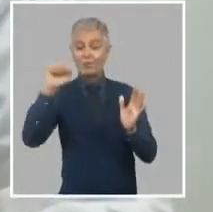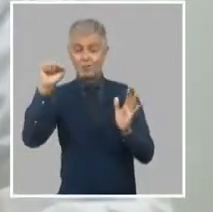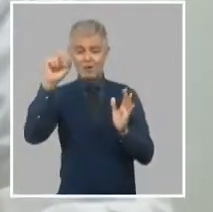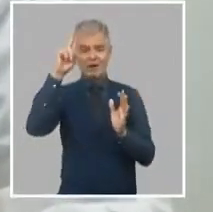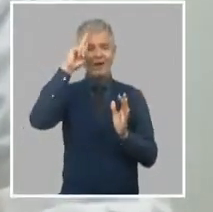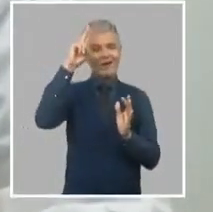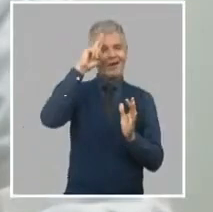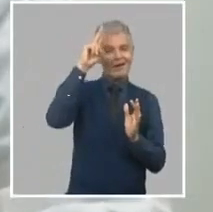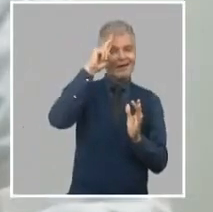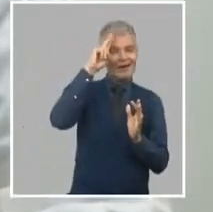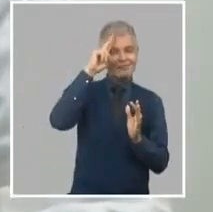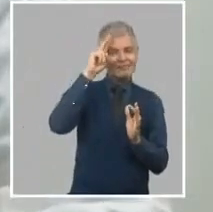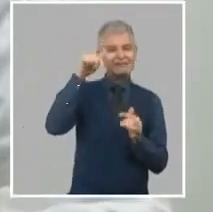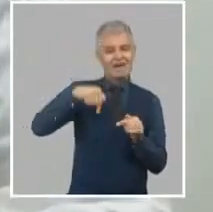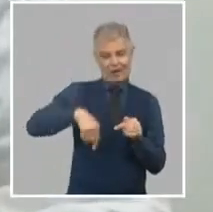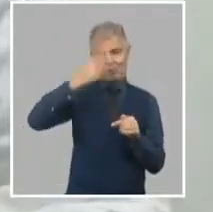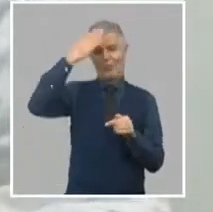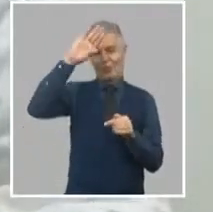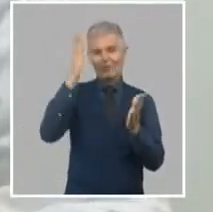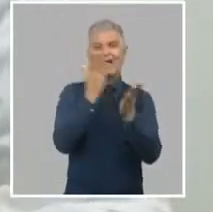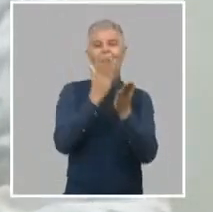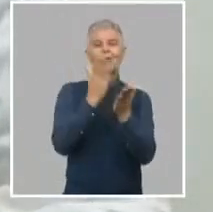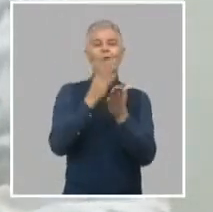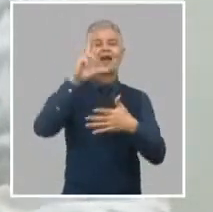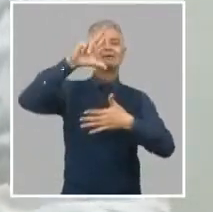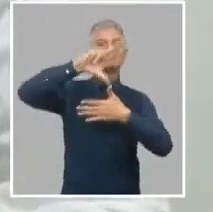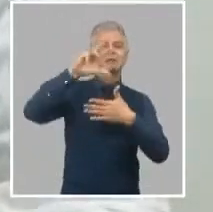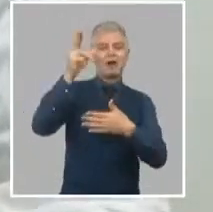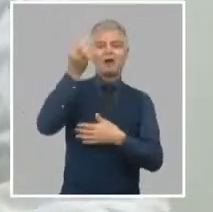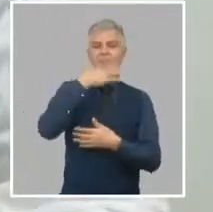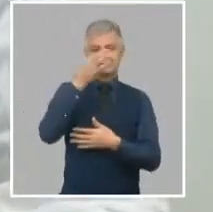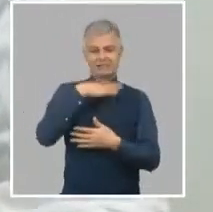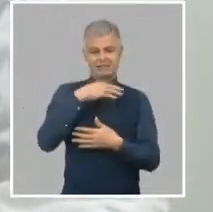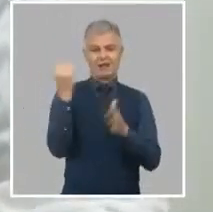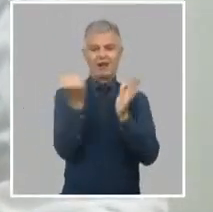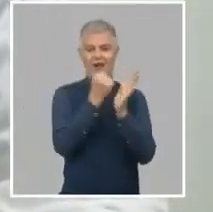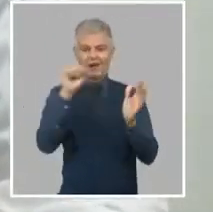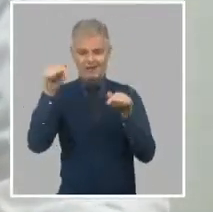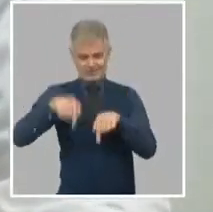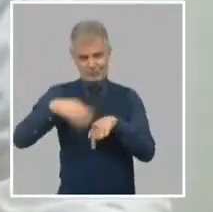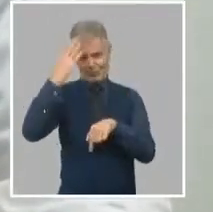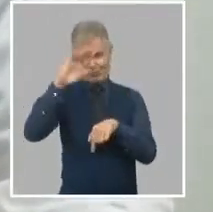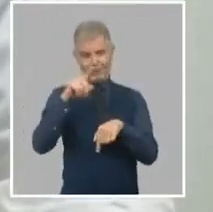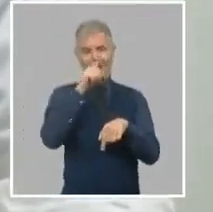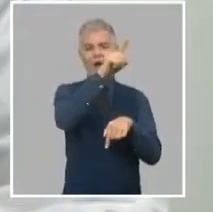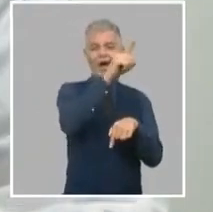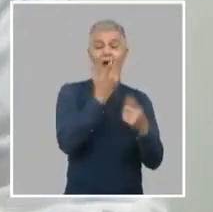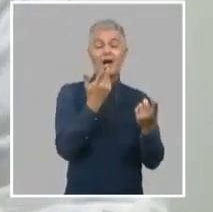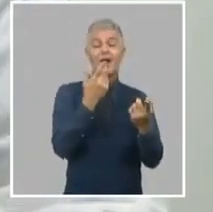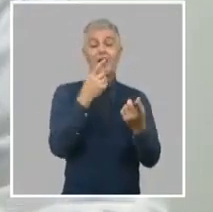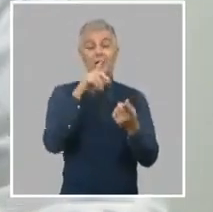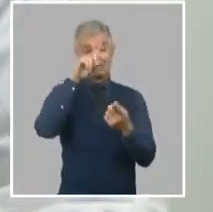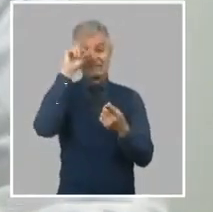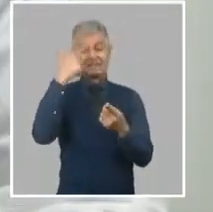trabajó intensamente durante esos días. Sin duda,